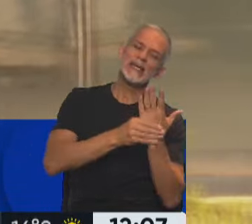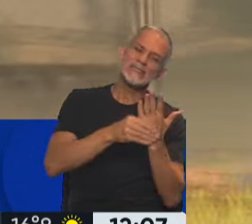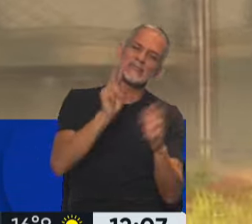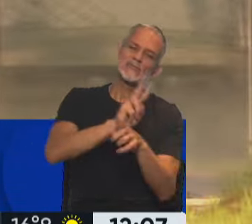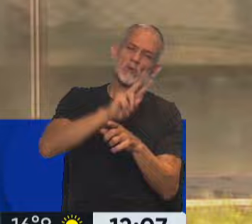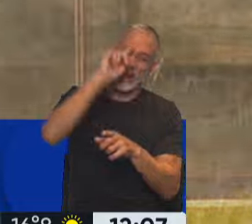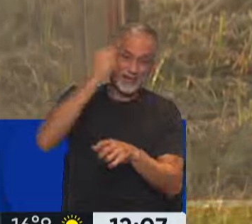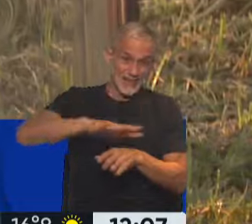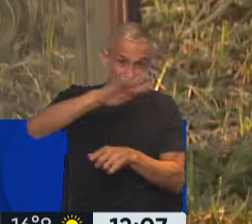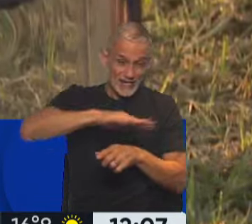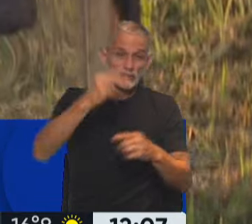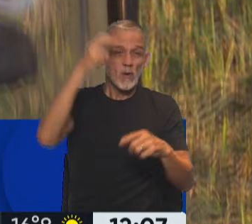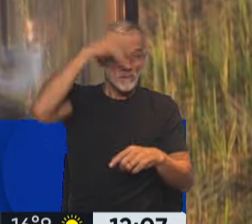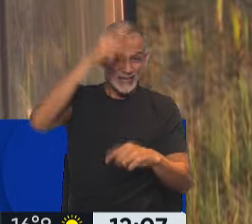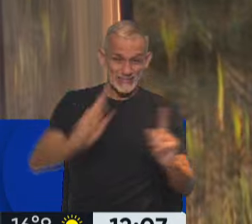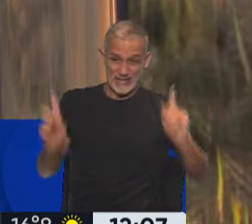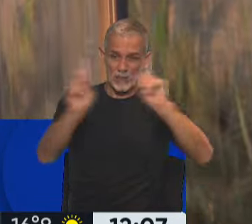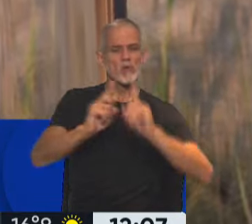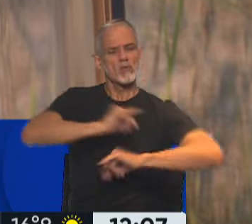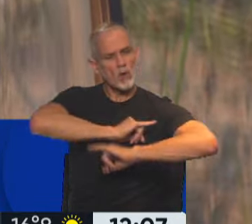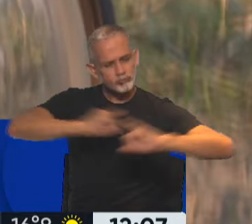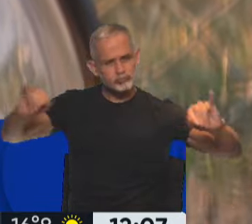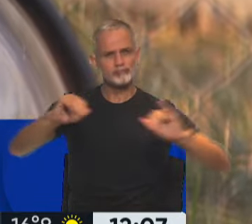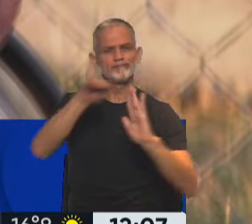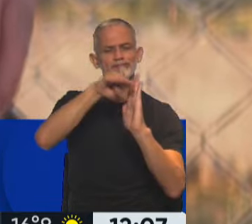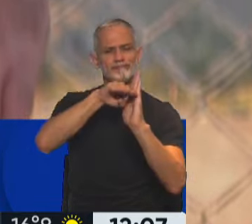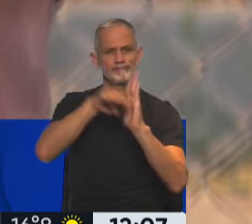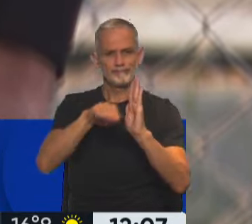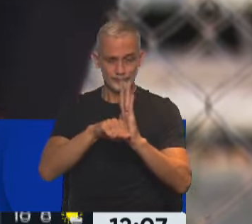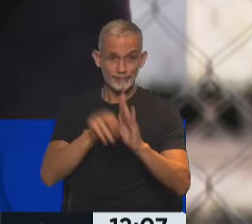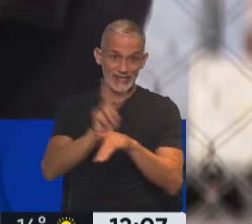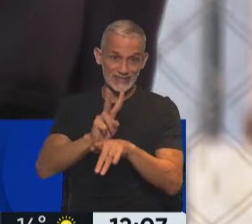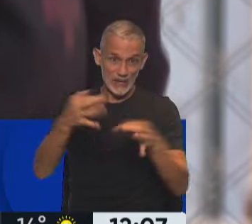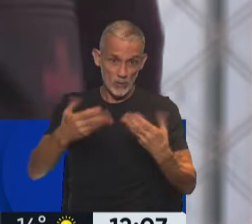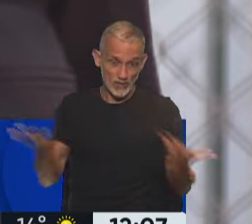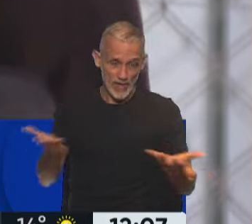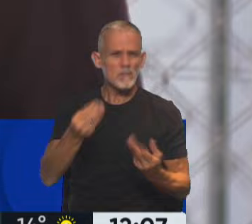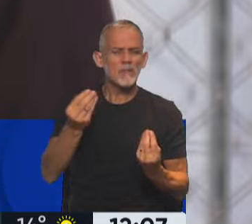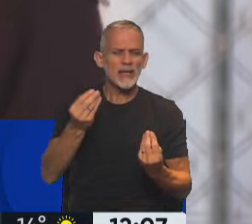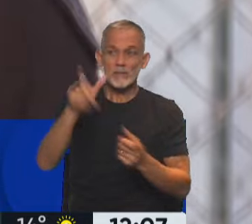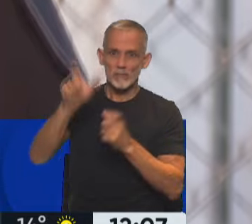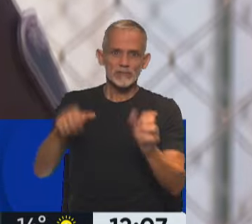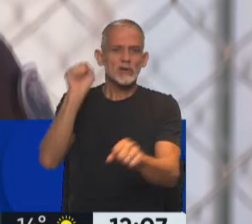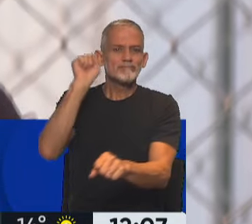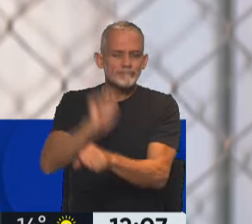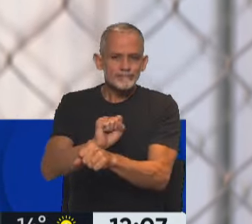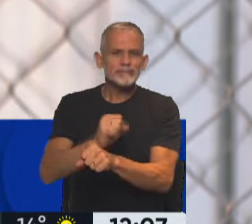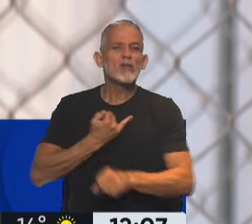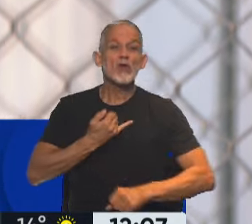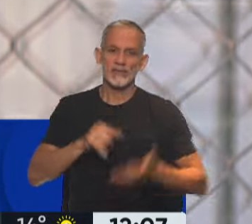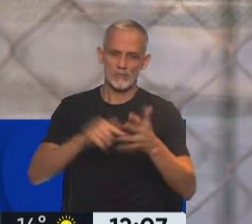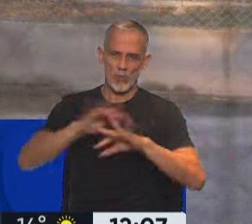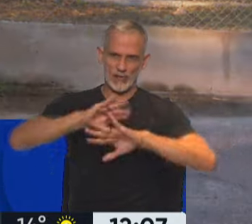de Seguridad de la Nación, anunciaron en las nuevas medidas de seguridad para los detenidos en la ciudad de